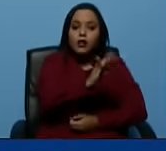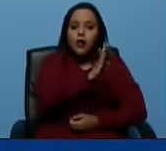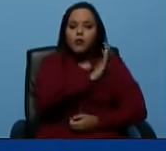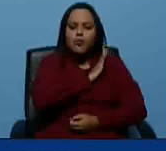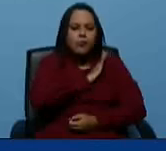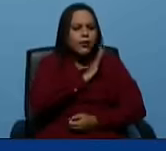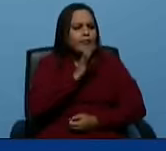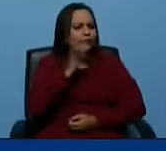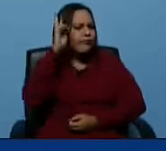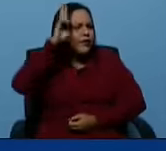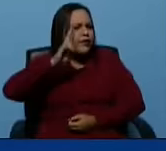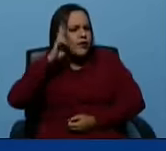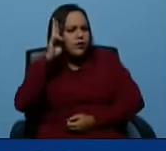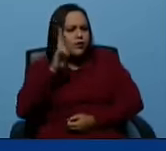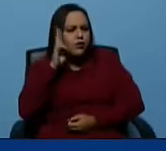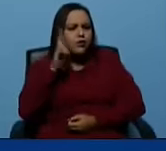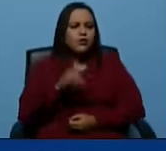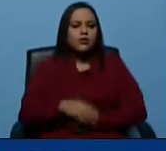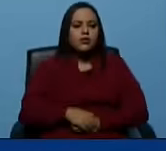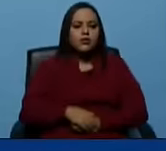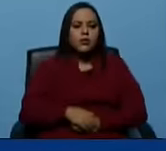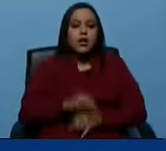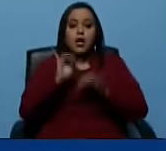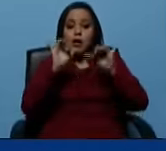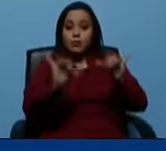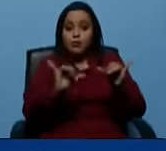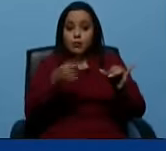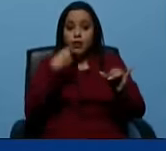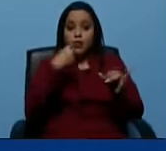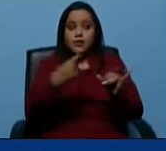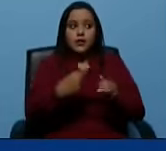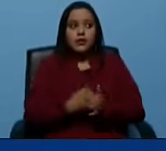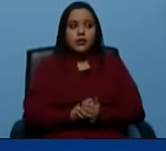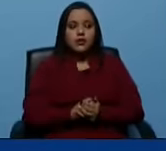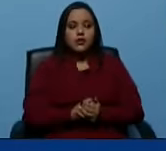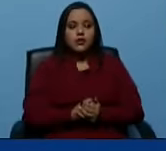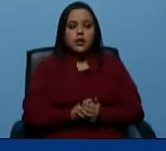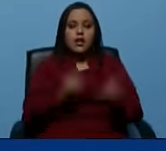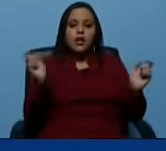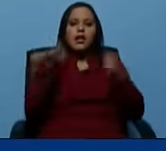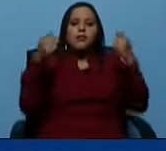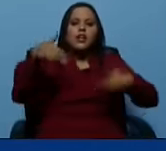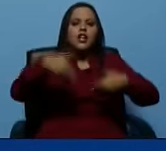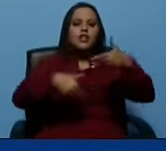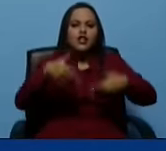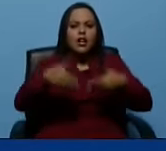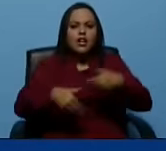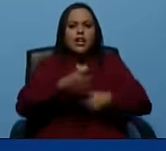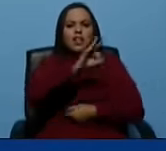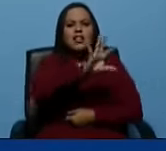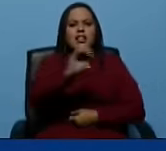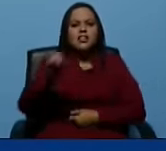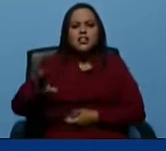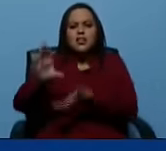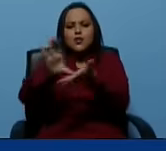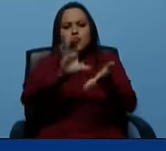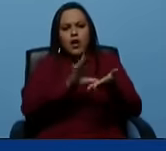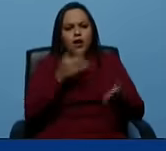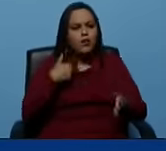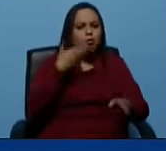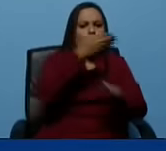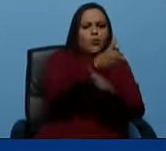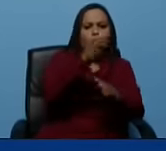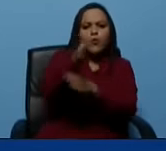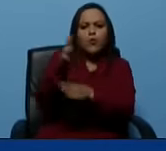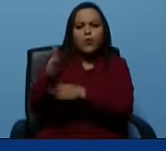conclusiones. Así hice la peregrinación que se llama campaña electoral en 300 ciudades. Y yo le